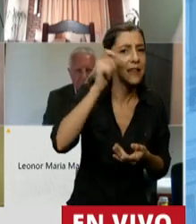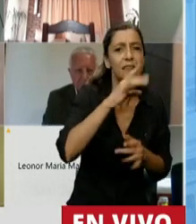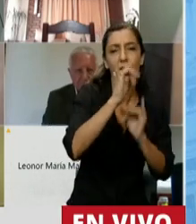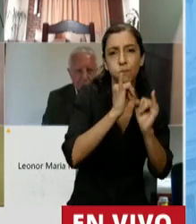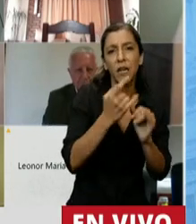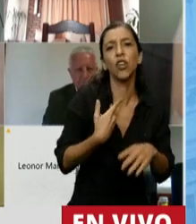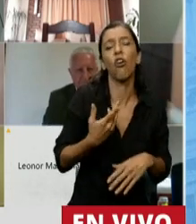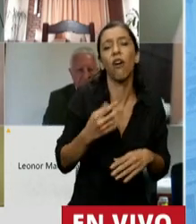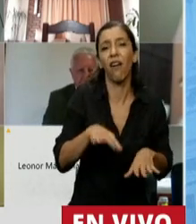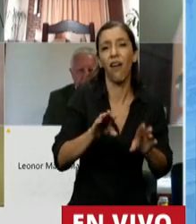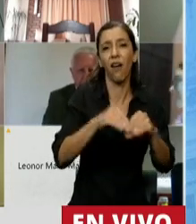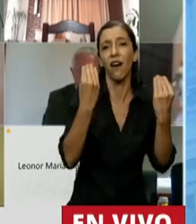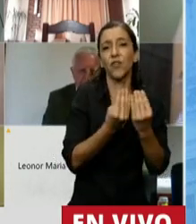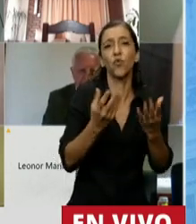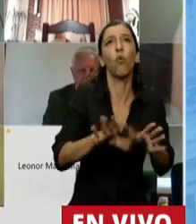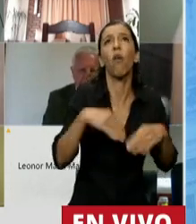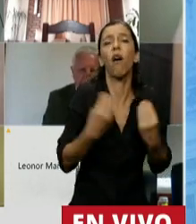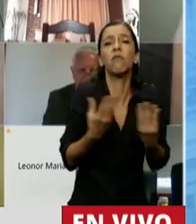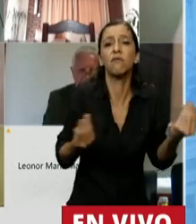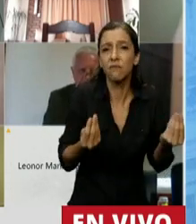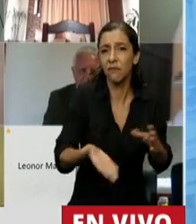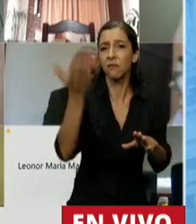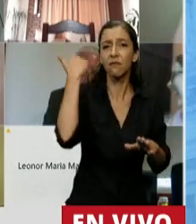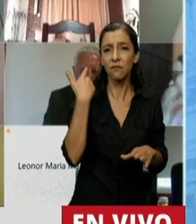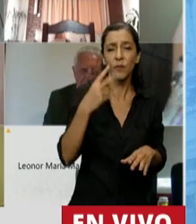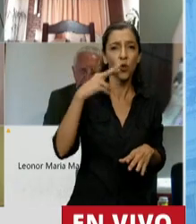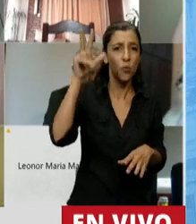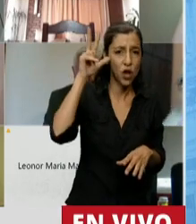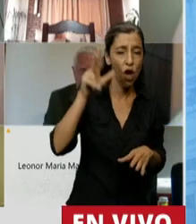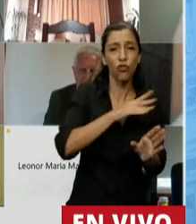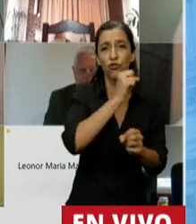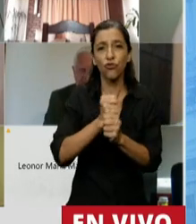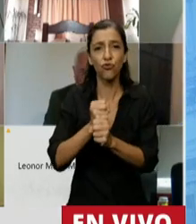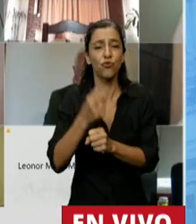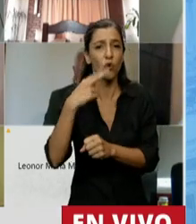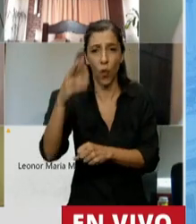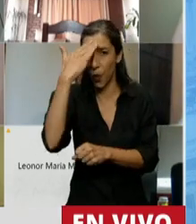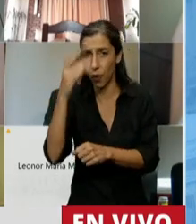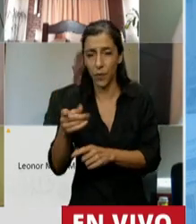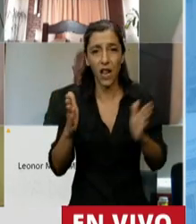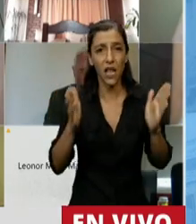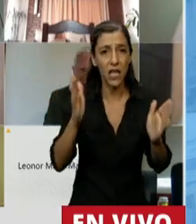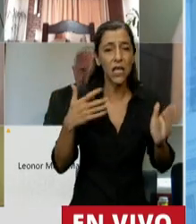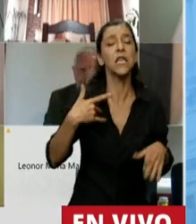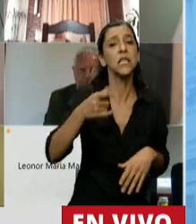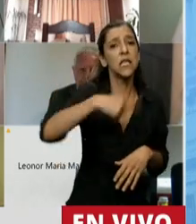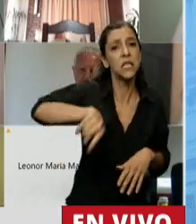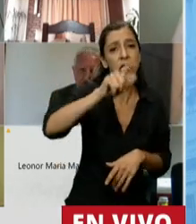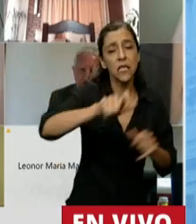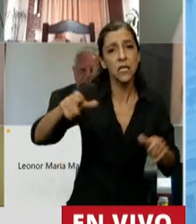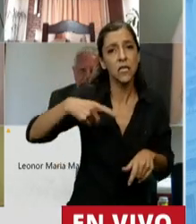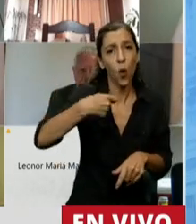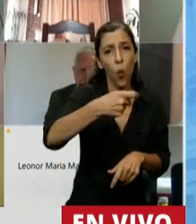al 2015? Bueno, como bien apuntaban mis compañeros de bloque, los jubilados y las jubiladas vieron incrementado su ingreso